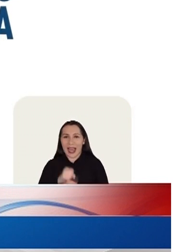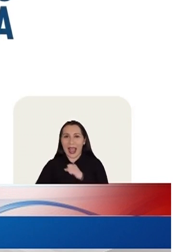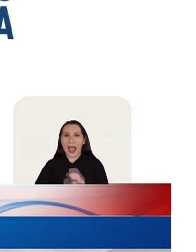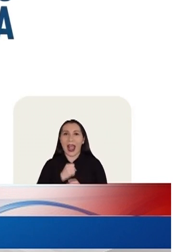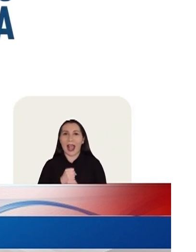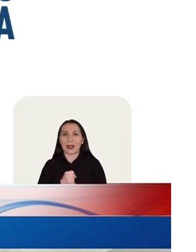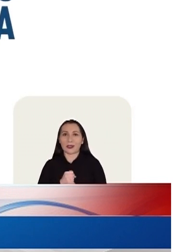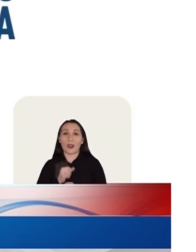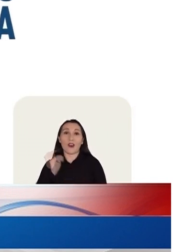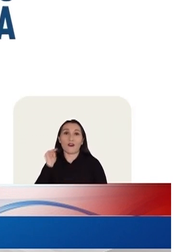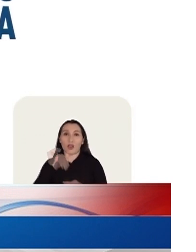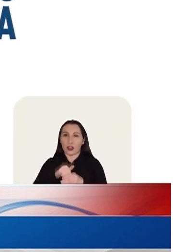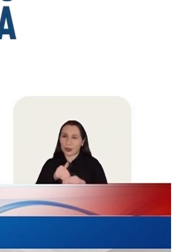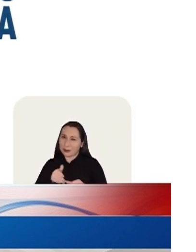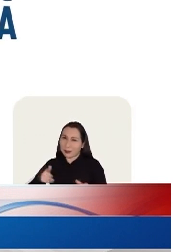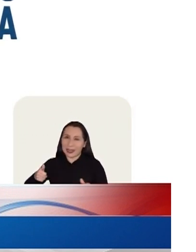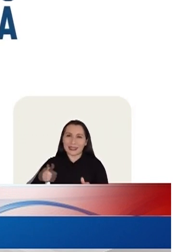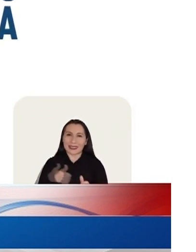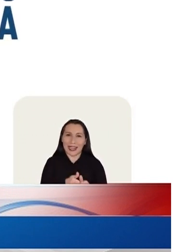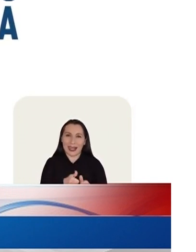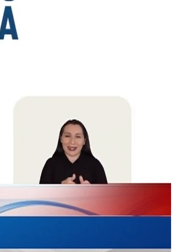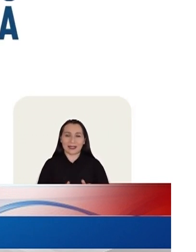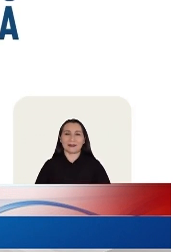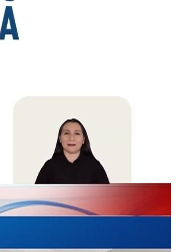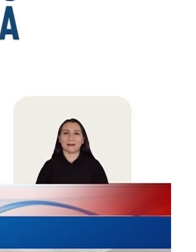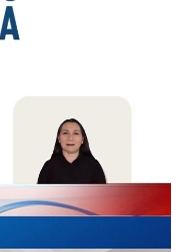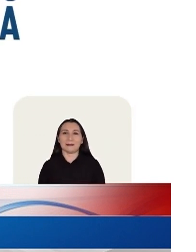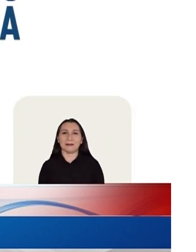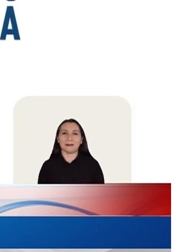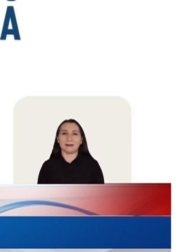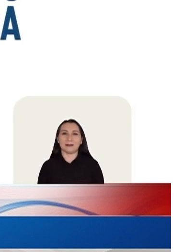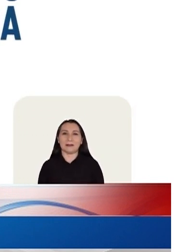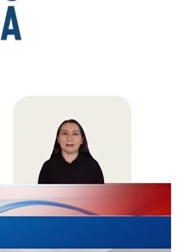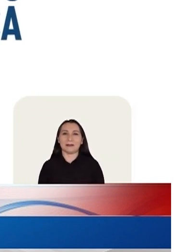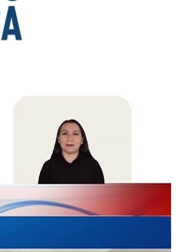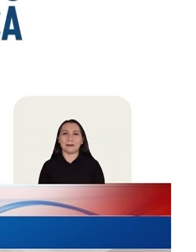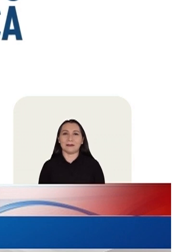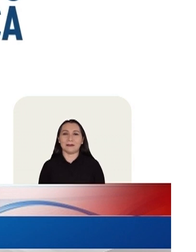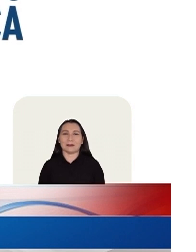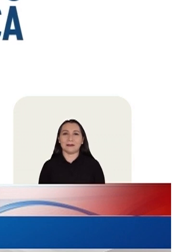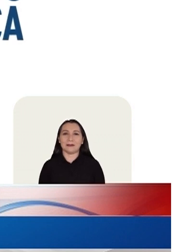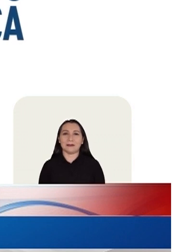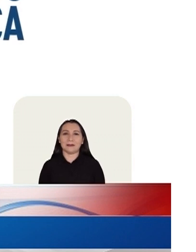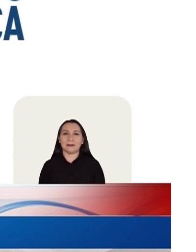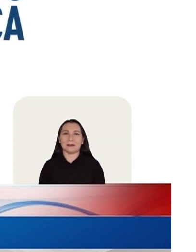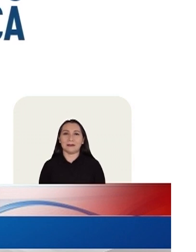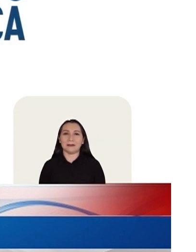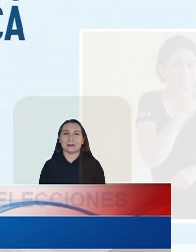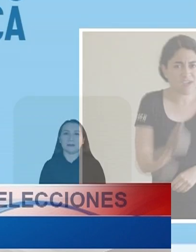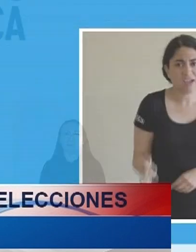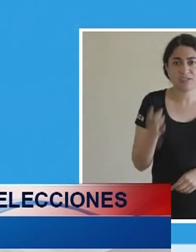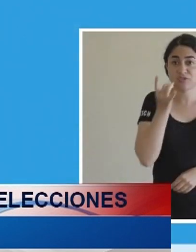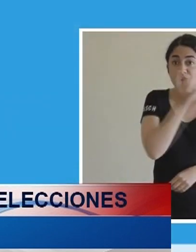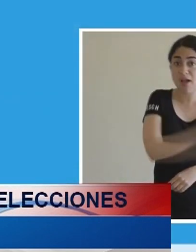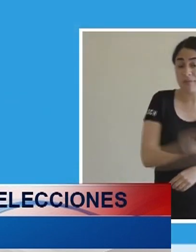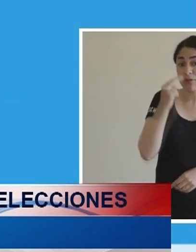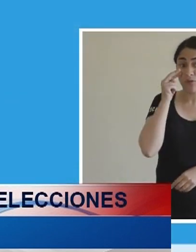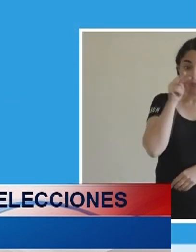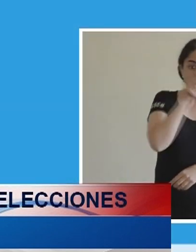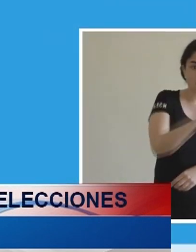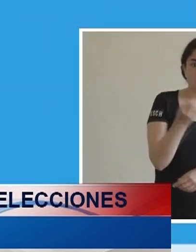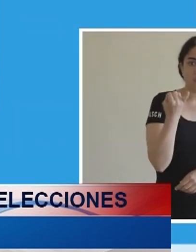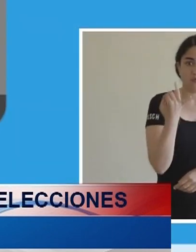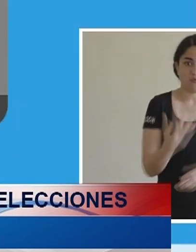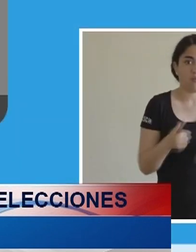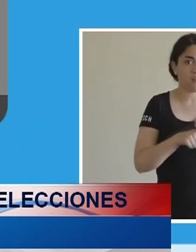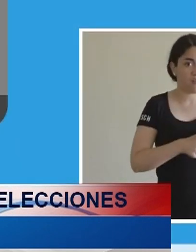son 2,070 las personas que deberán ejercer el cargo de vocal de votación y 4910 el de miembro del